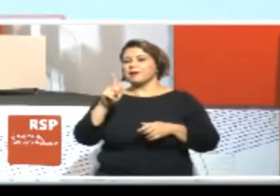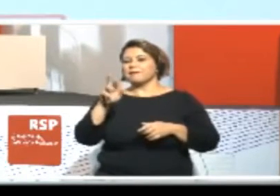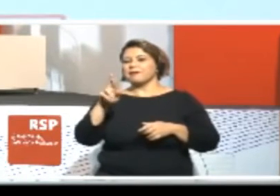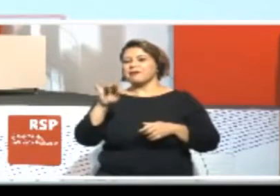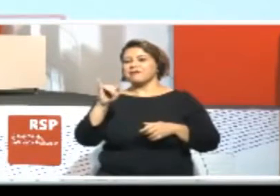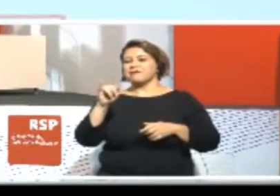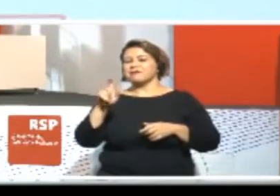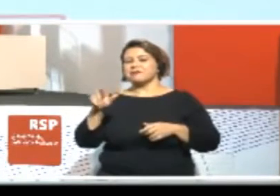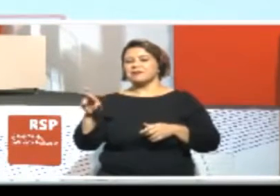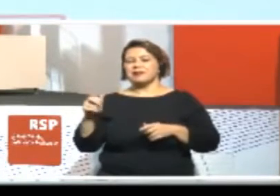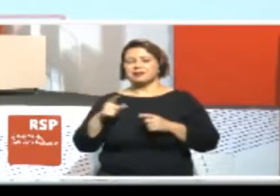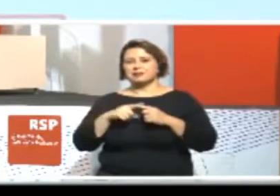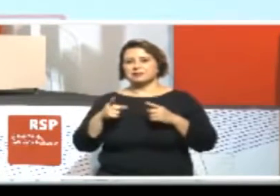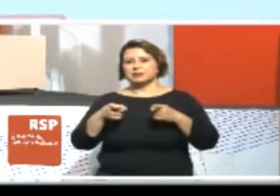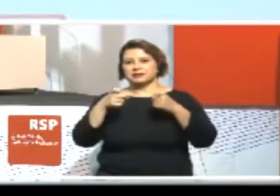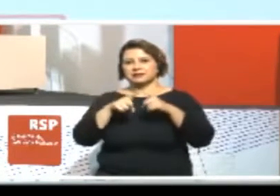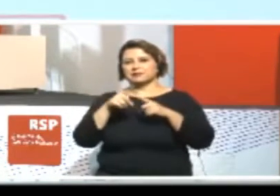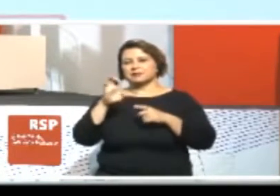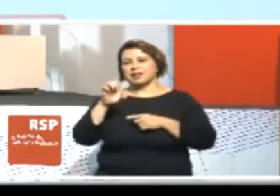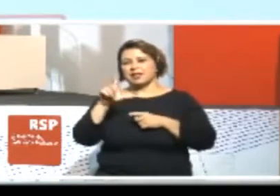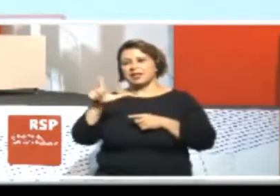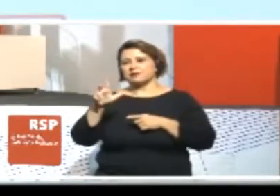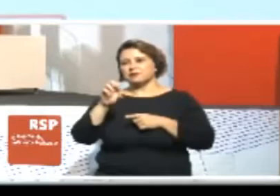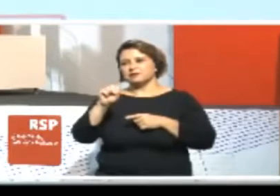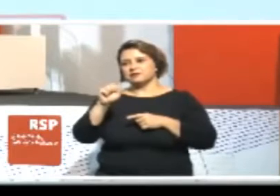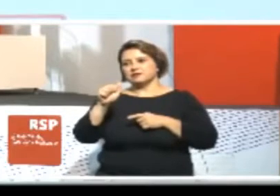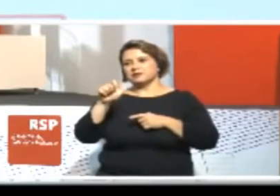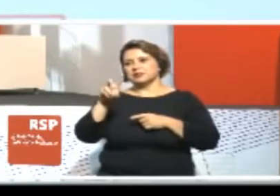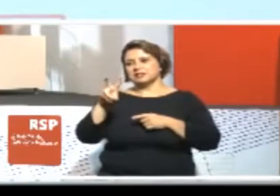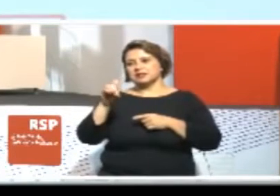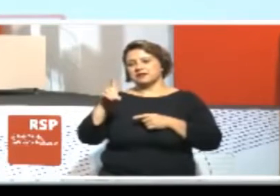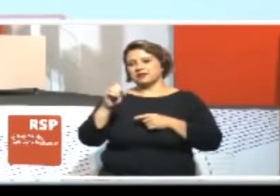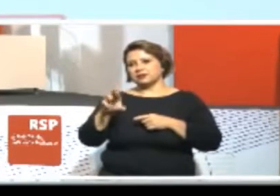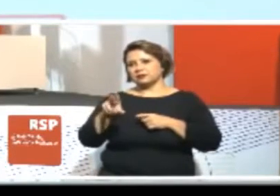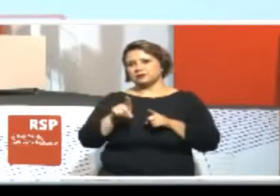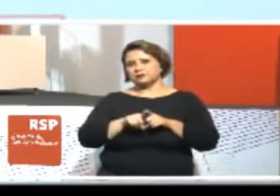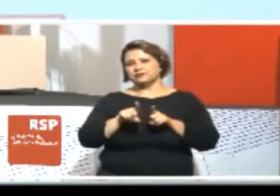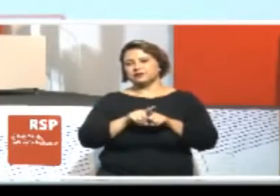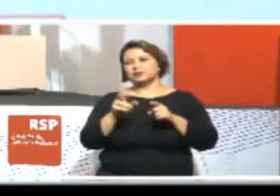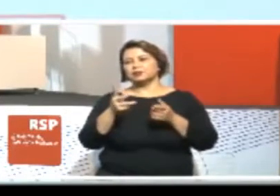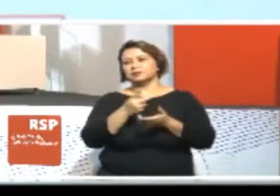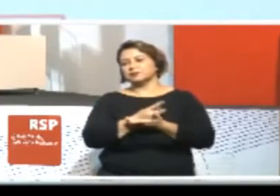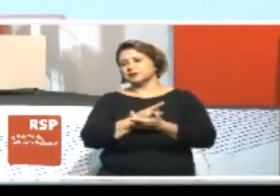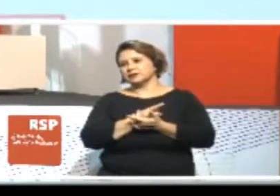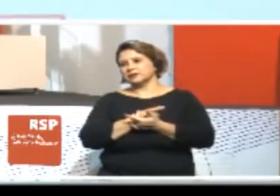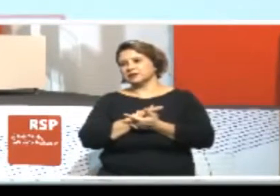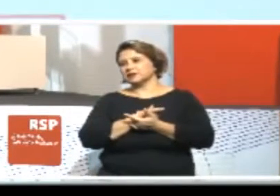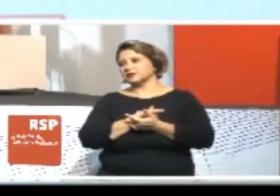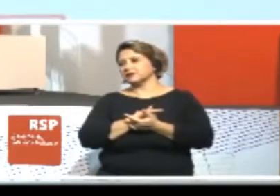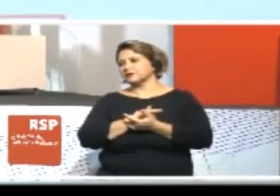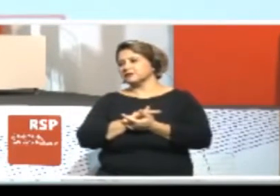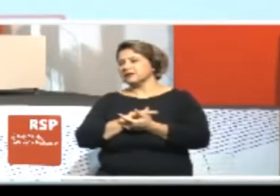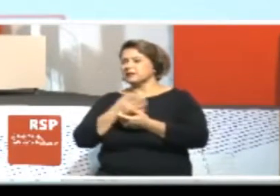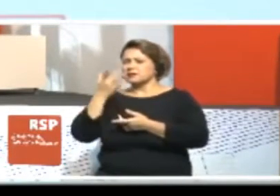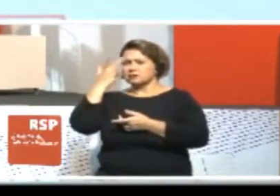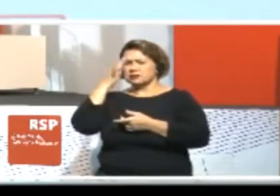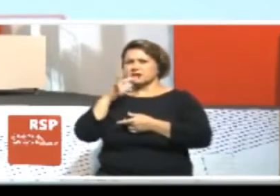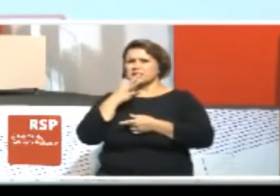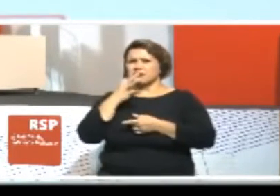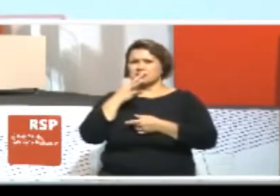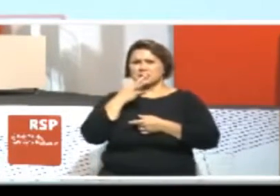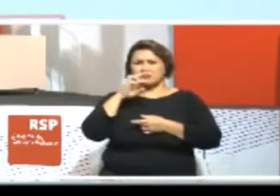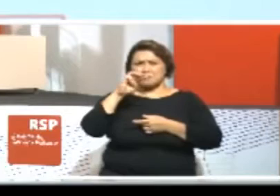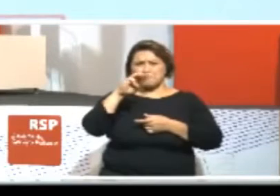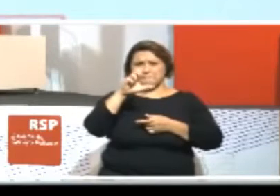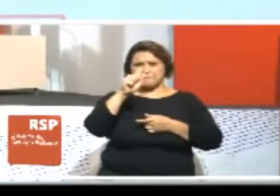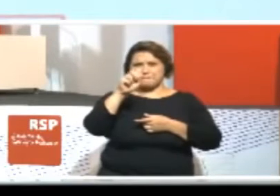que aprendí en El Salvador es municipalidad que tiene los maras, no sé si han oído las maras salvatruchas,